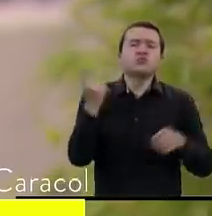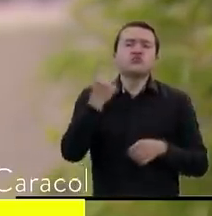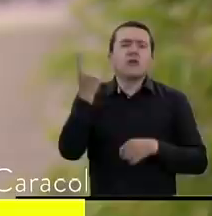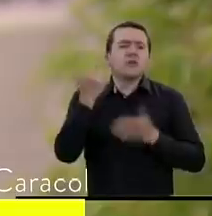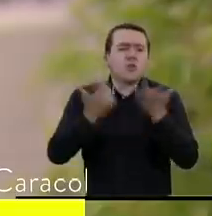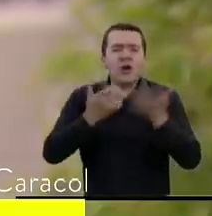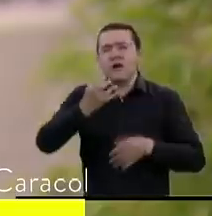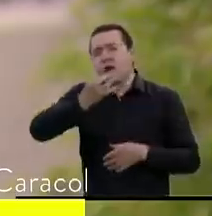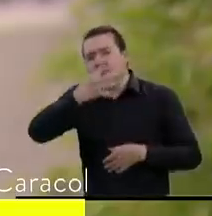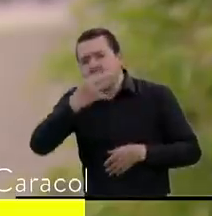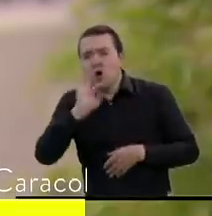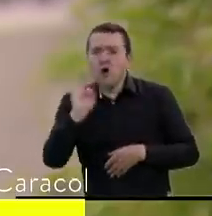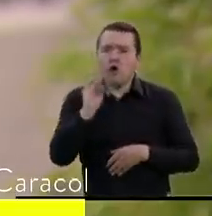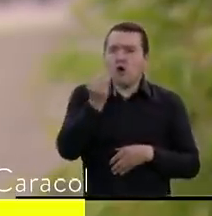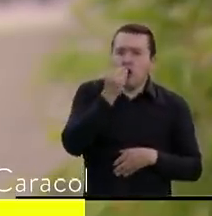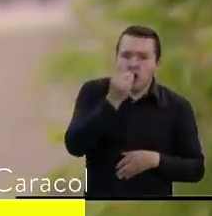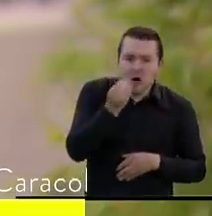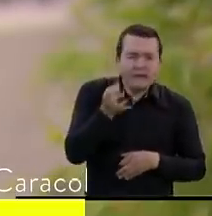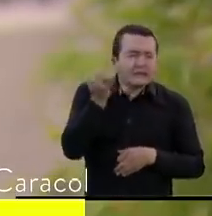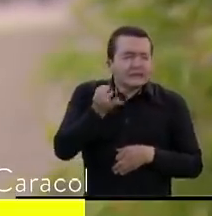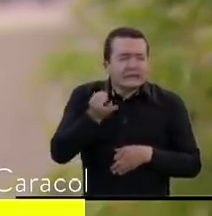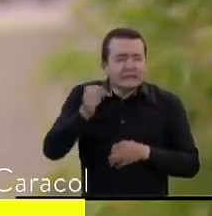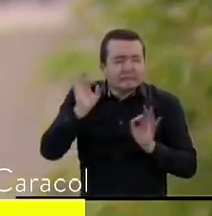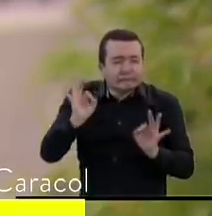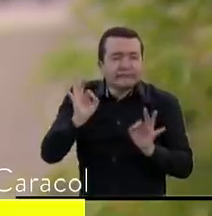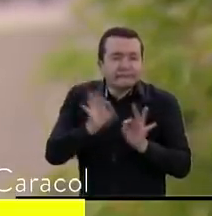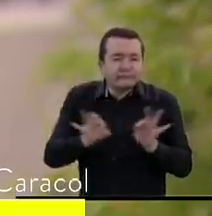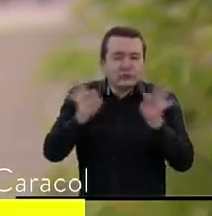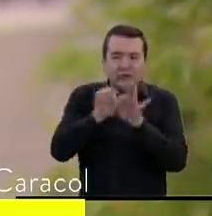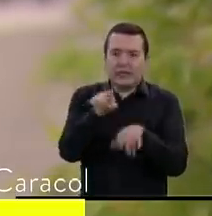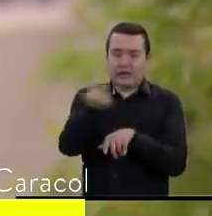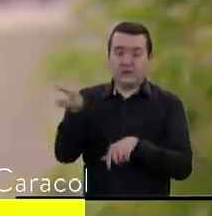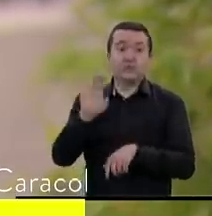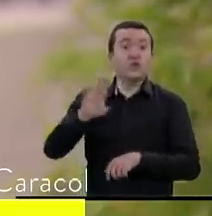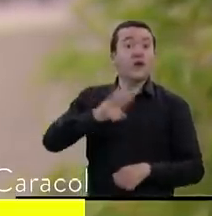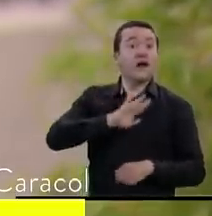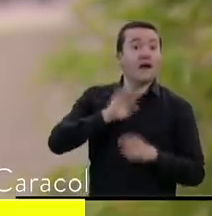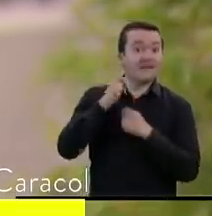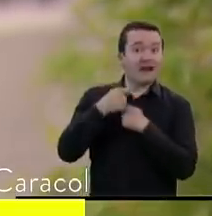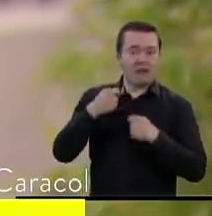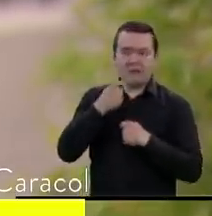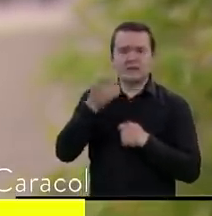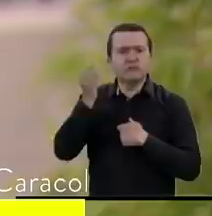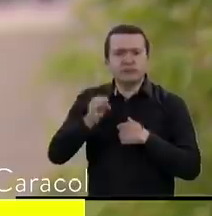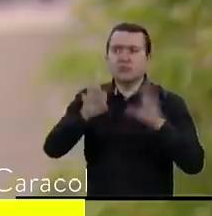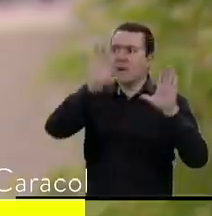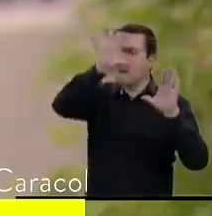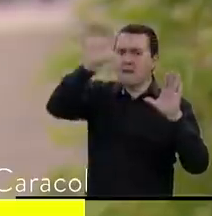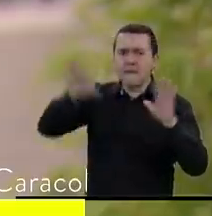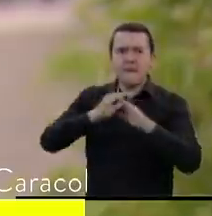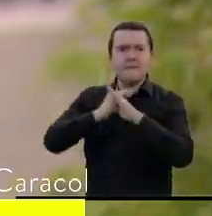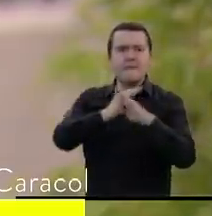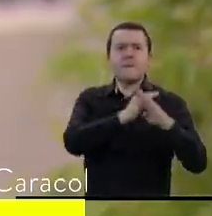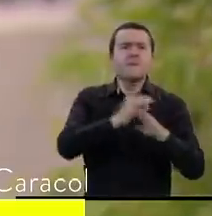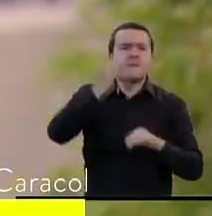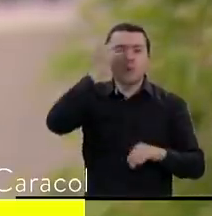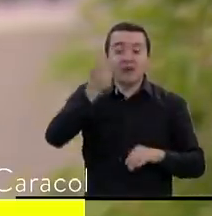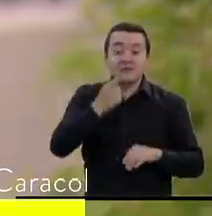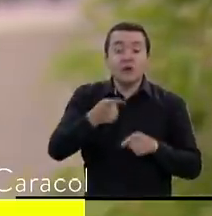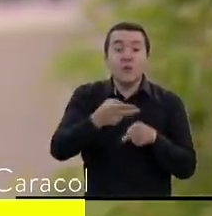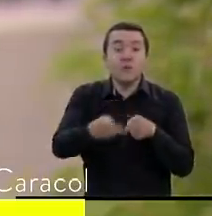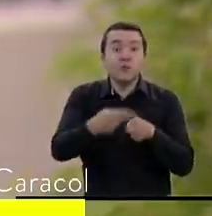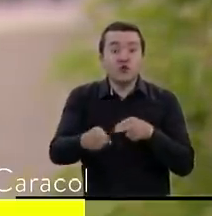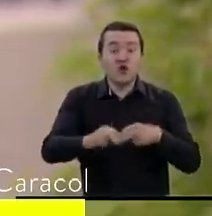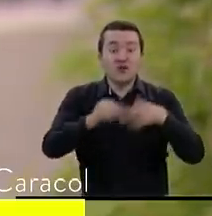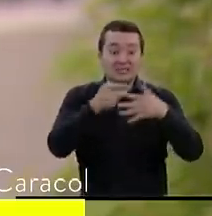de primera necesidad. La alcaldesa Claudia López dice que estas medidas se están tomando precisamente porque Bogotá va a enfrentar las 5 semanas más difíciles